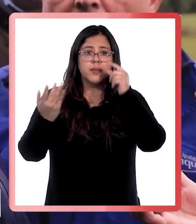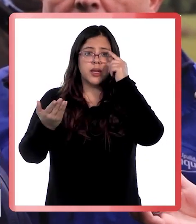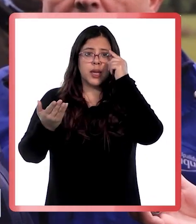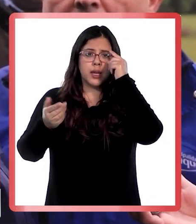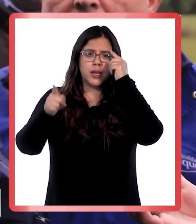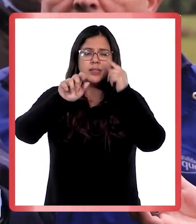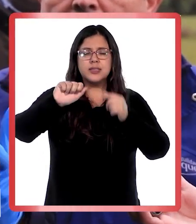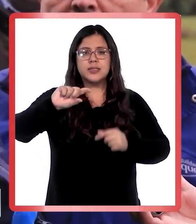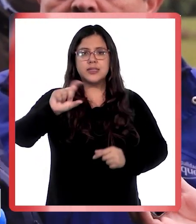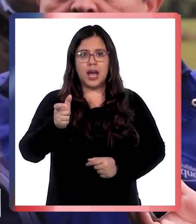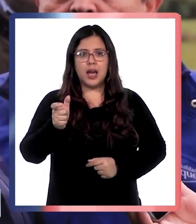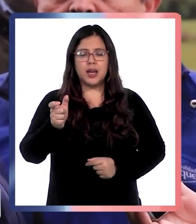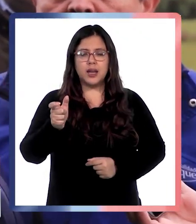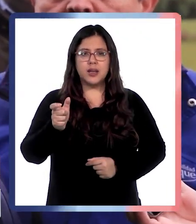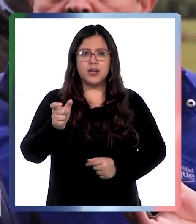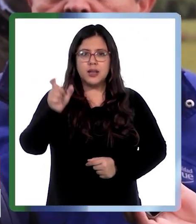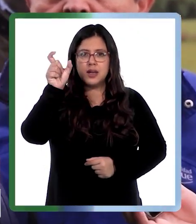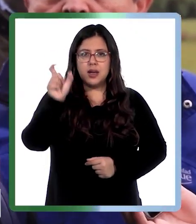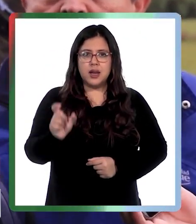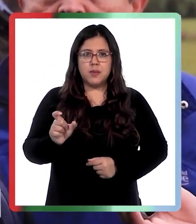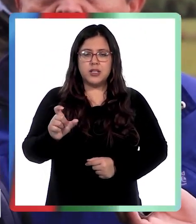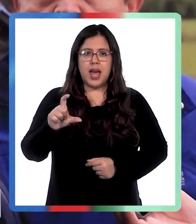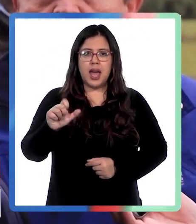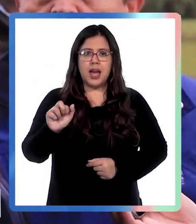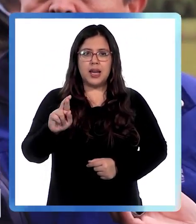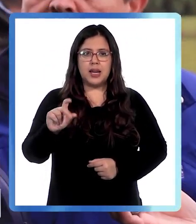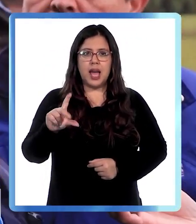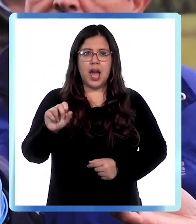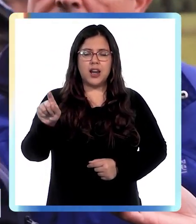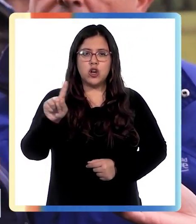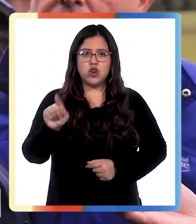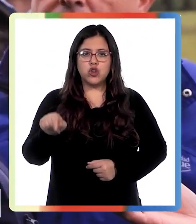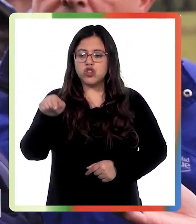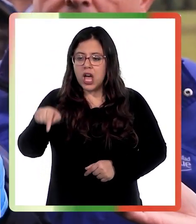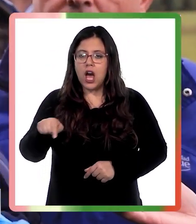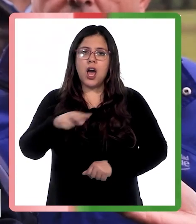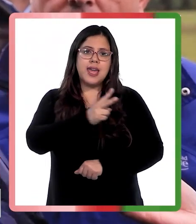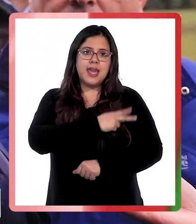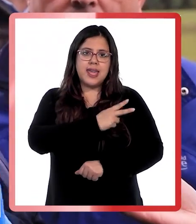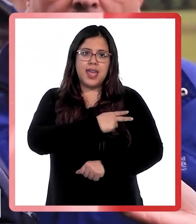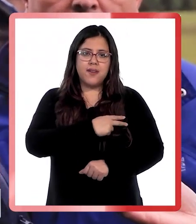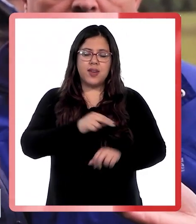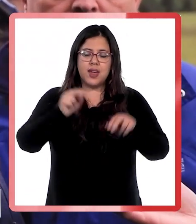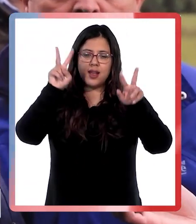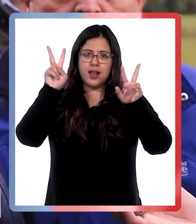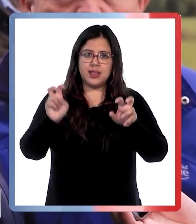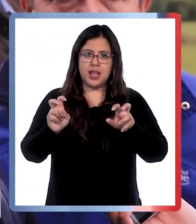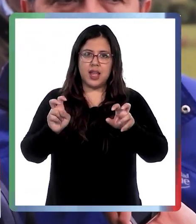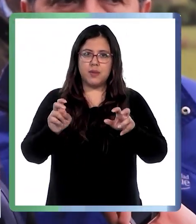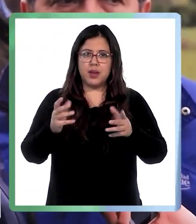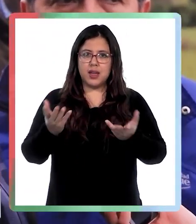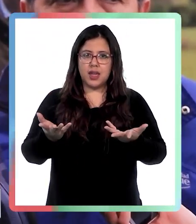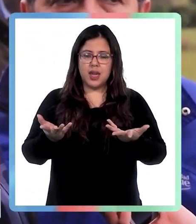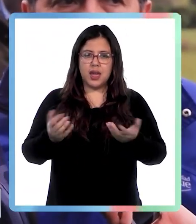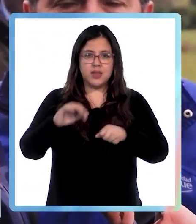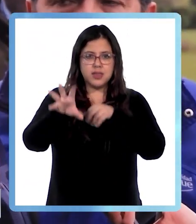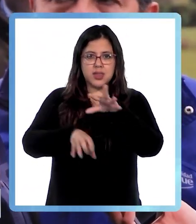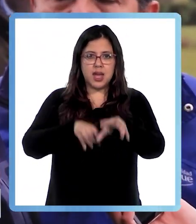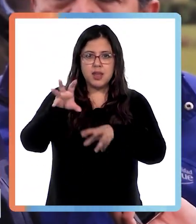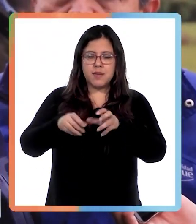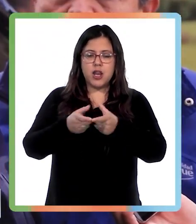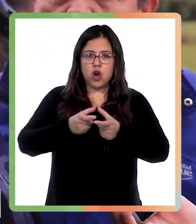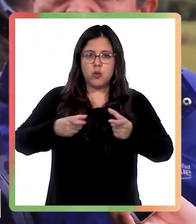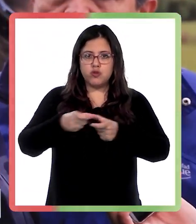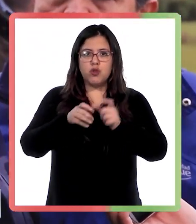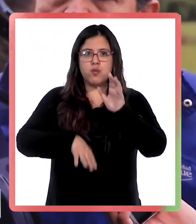sac Don Carlos Orellana vaquero es ahora el jefe de toda el área pecuaria de la